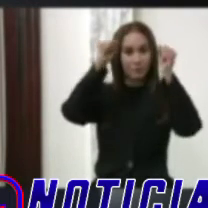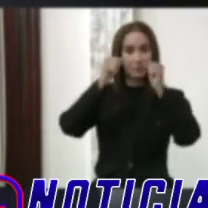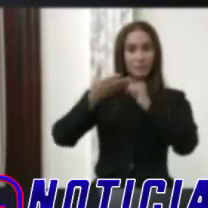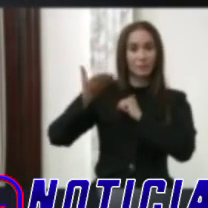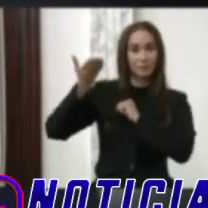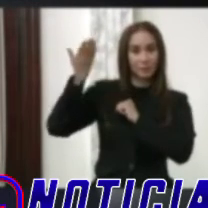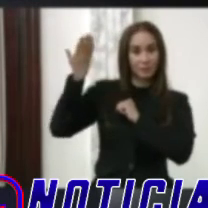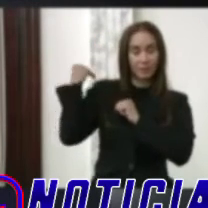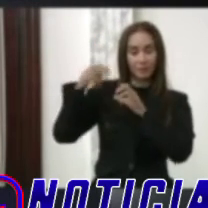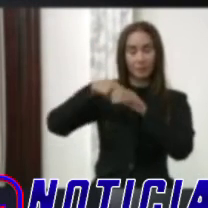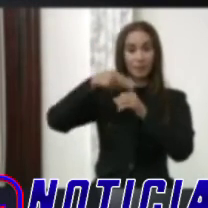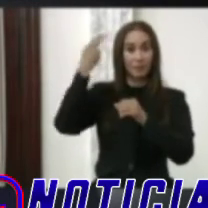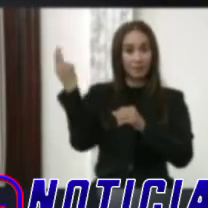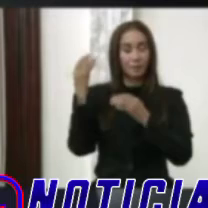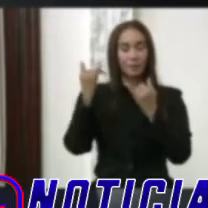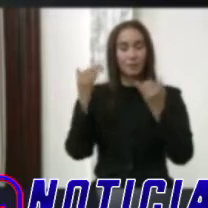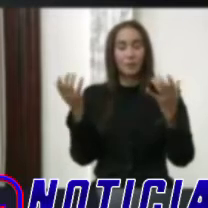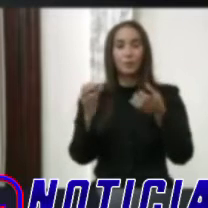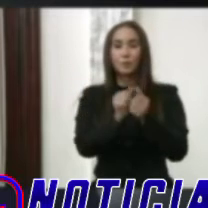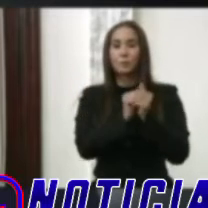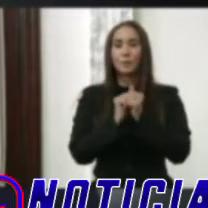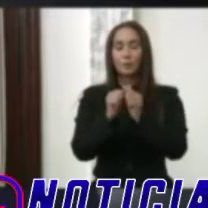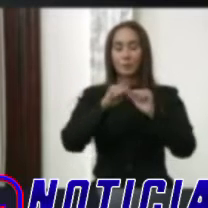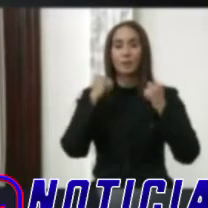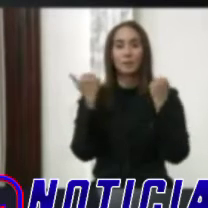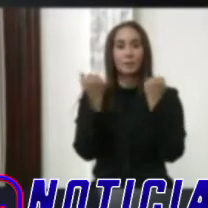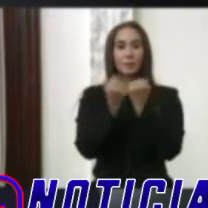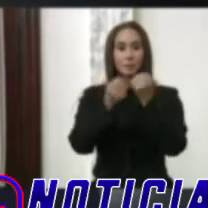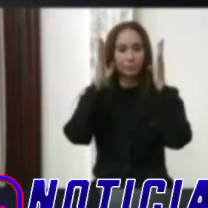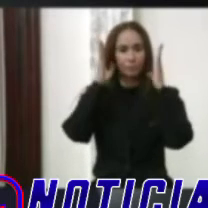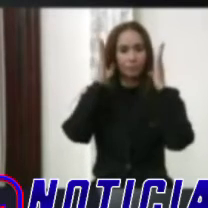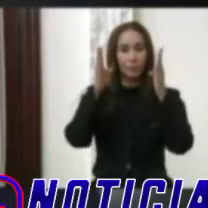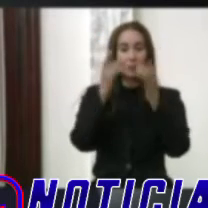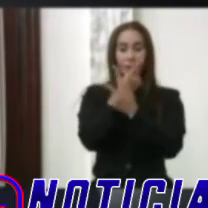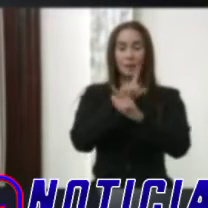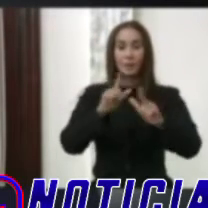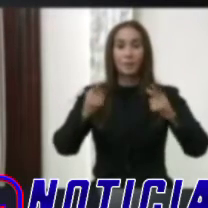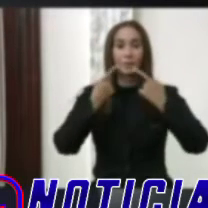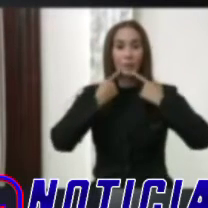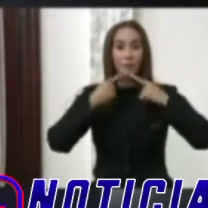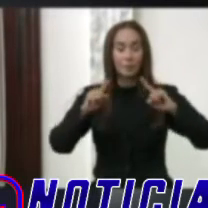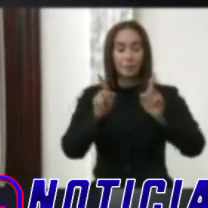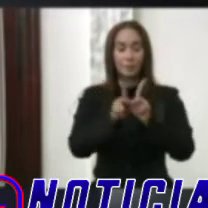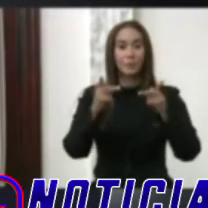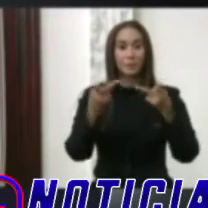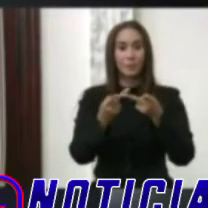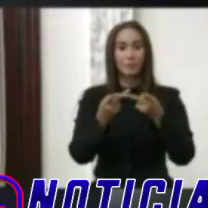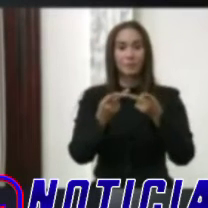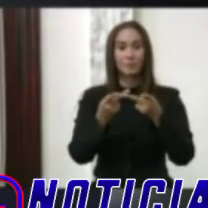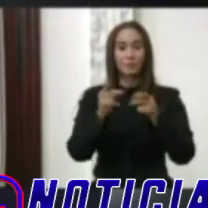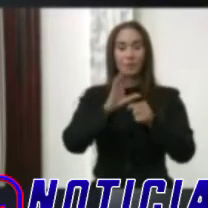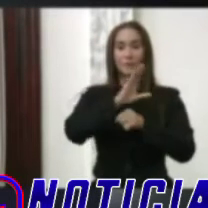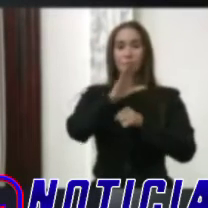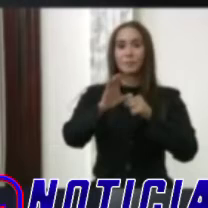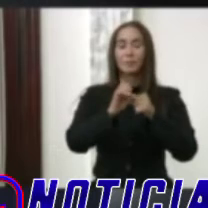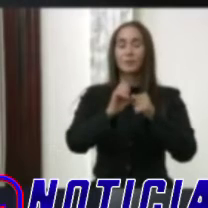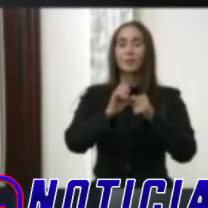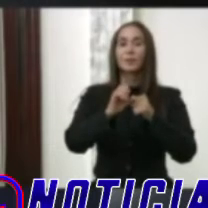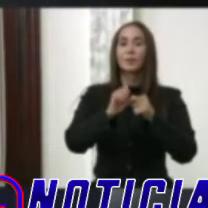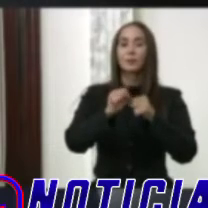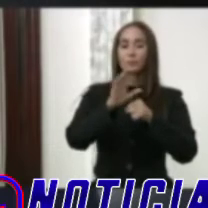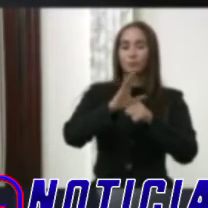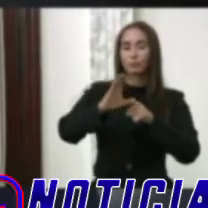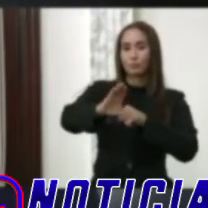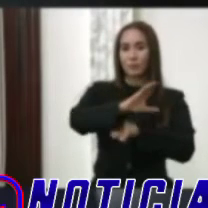acompañan, esta asociación dedicada a la libertad de prensa en el hemisferio occidental.